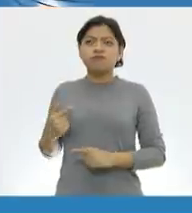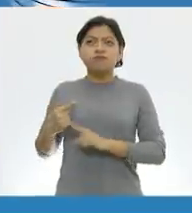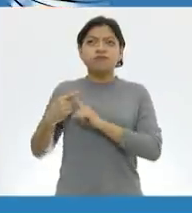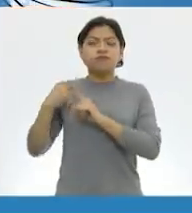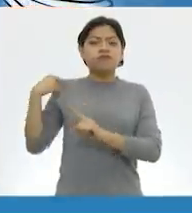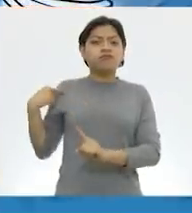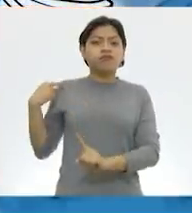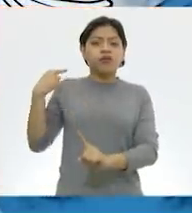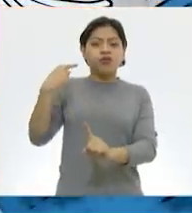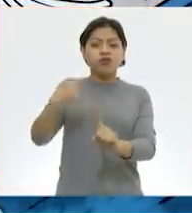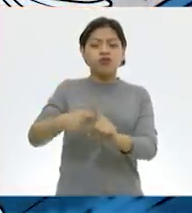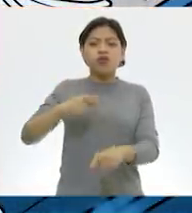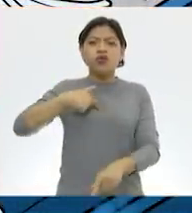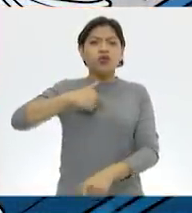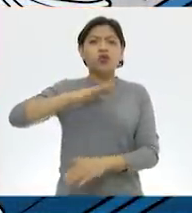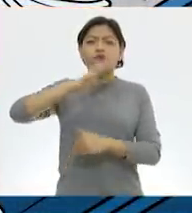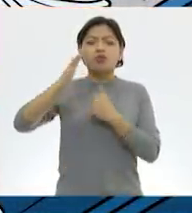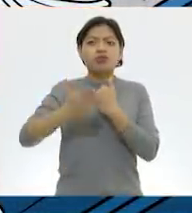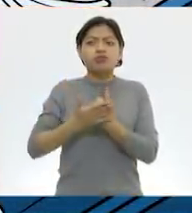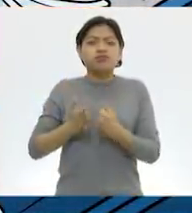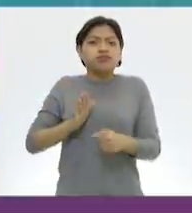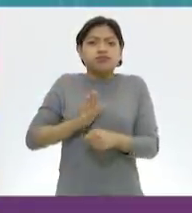nos deparará la suerte.